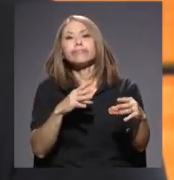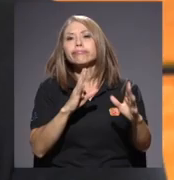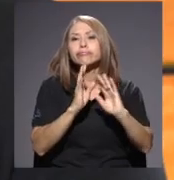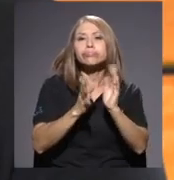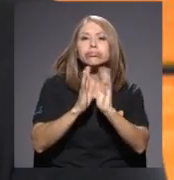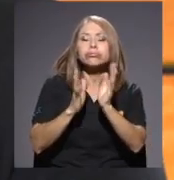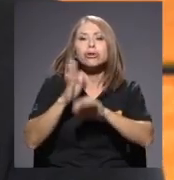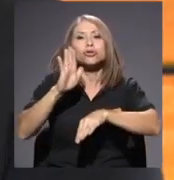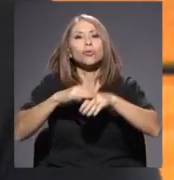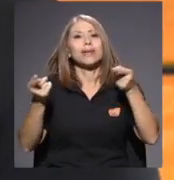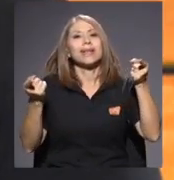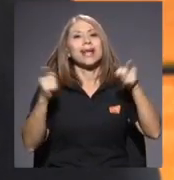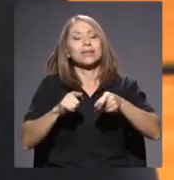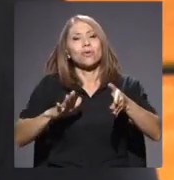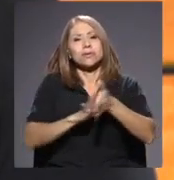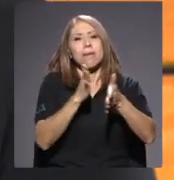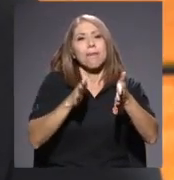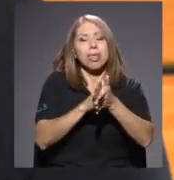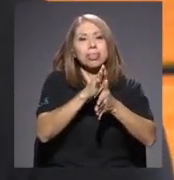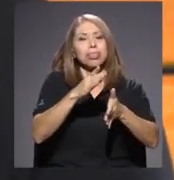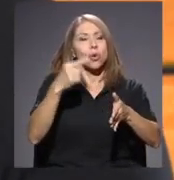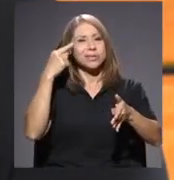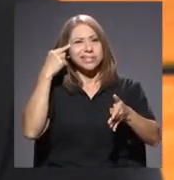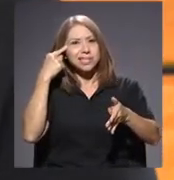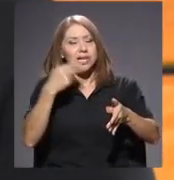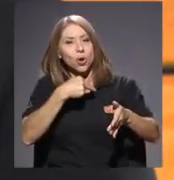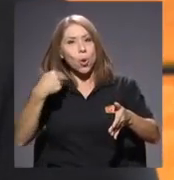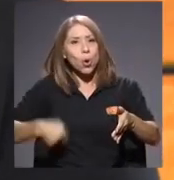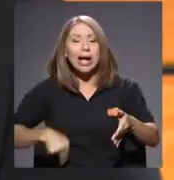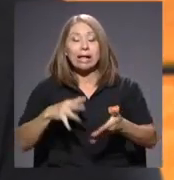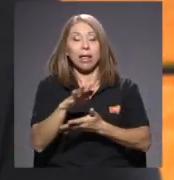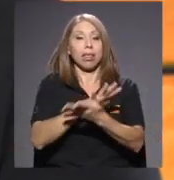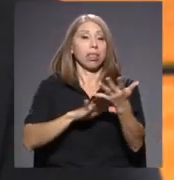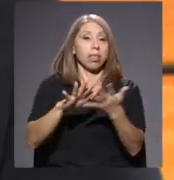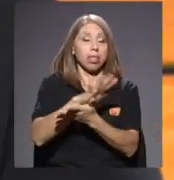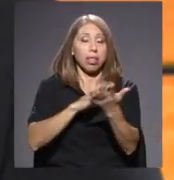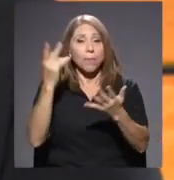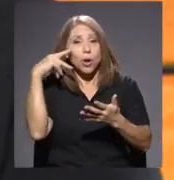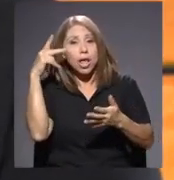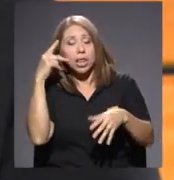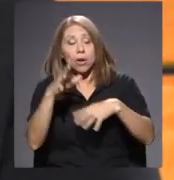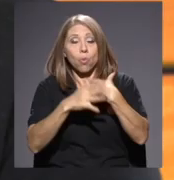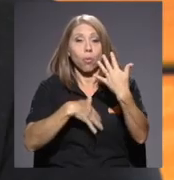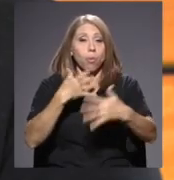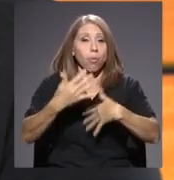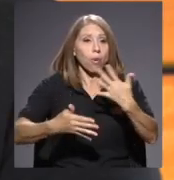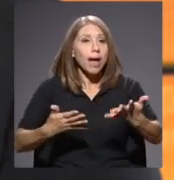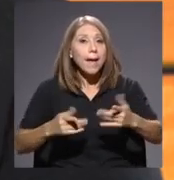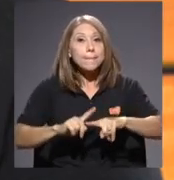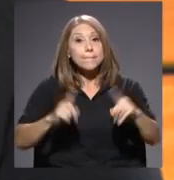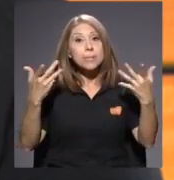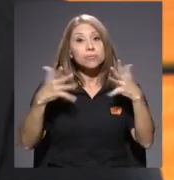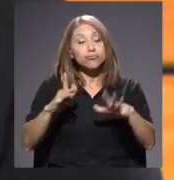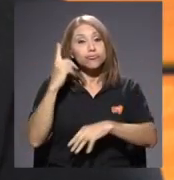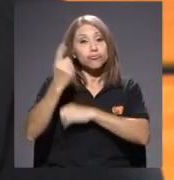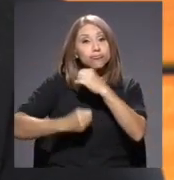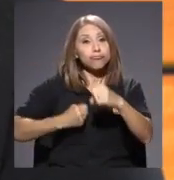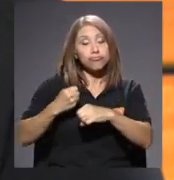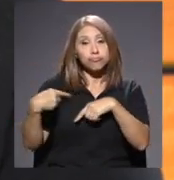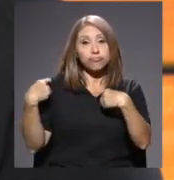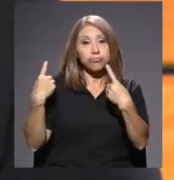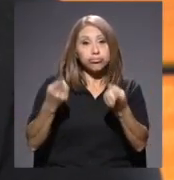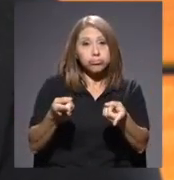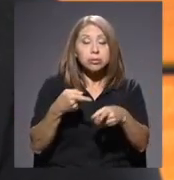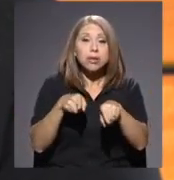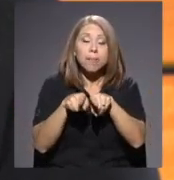del caso del cemento chino, de que era un escándalo, de que era un escándalo político, pero ha pasado un año donde incluso la